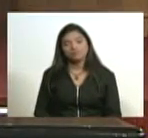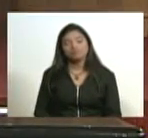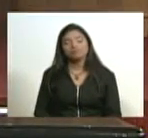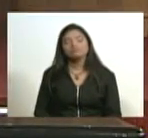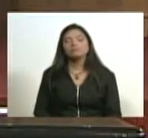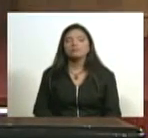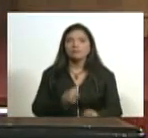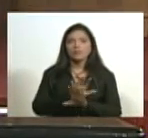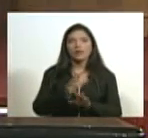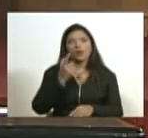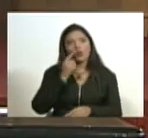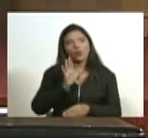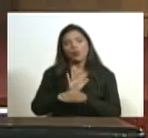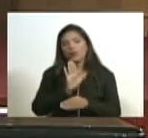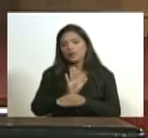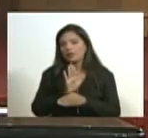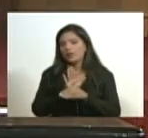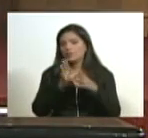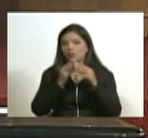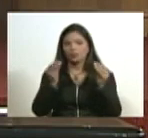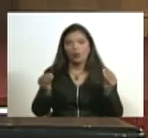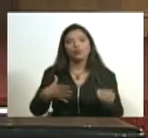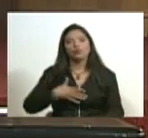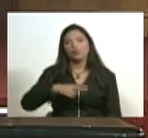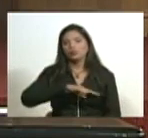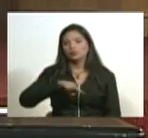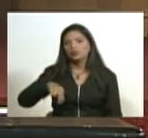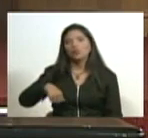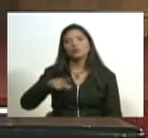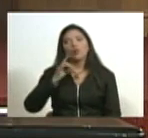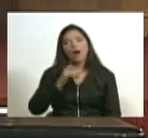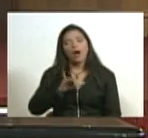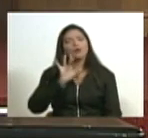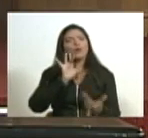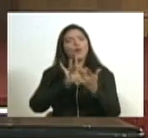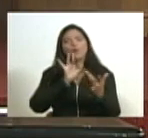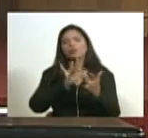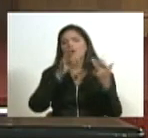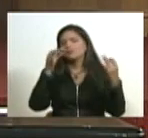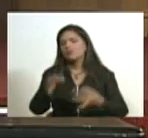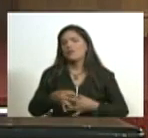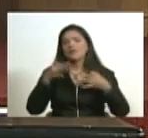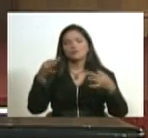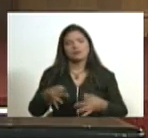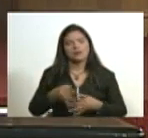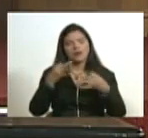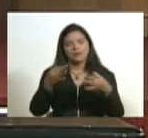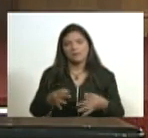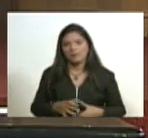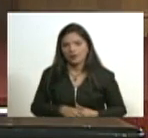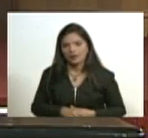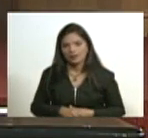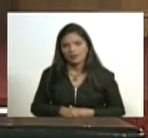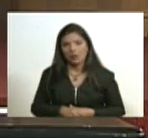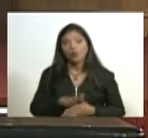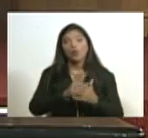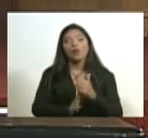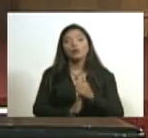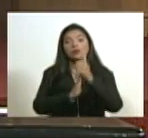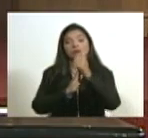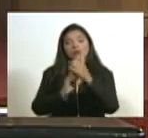cuidando todo lo que hay que cuidar, nosotros tenemos contacto permanente con líderes de la